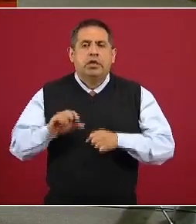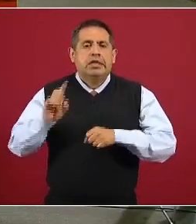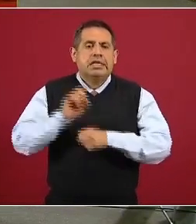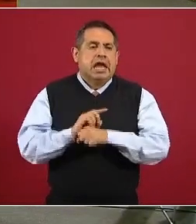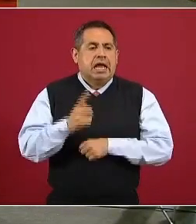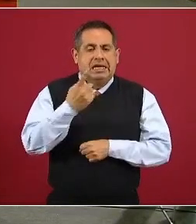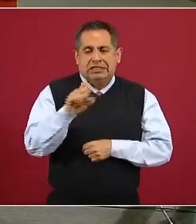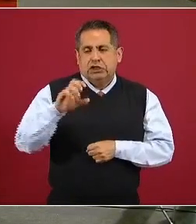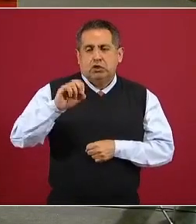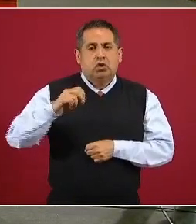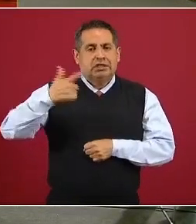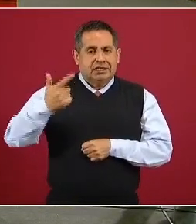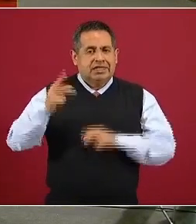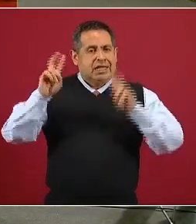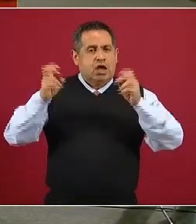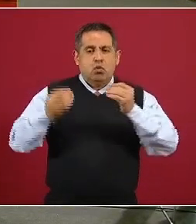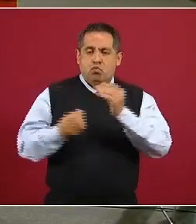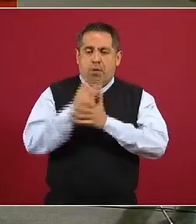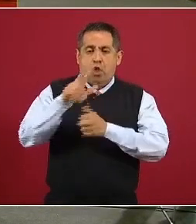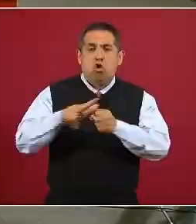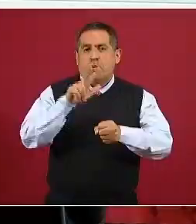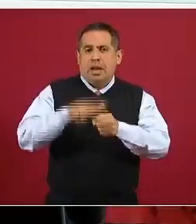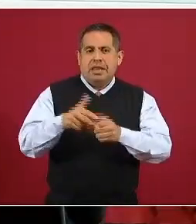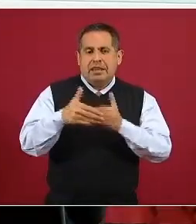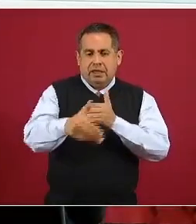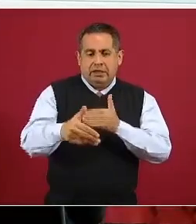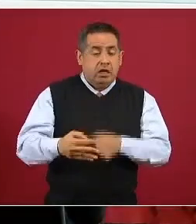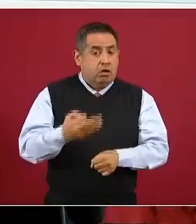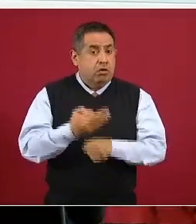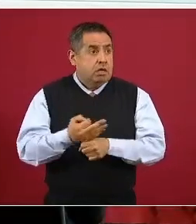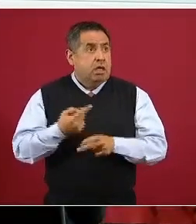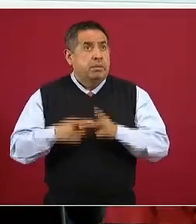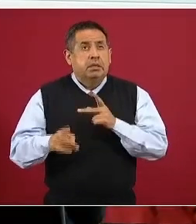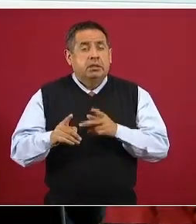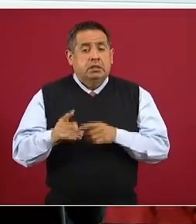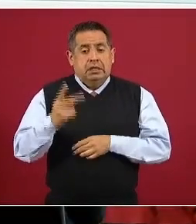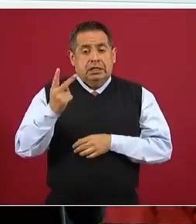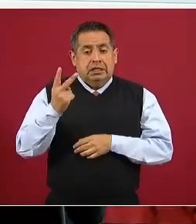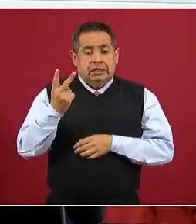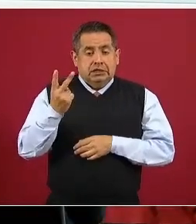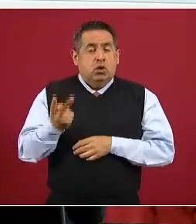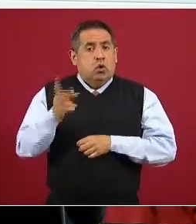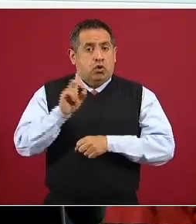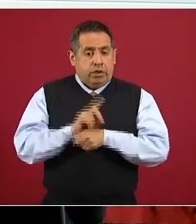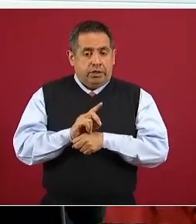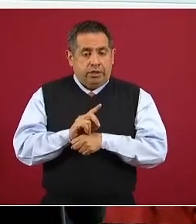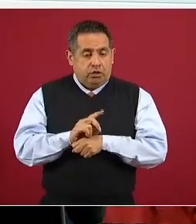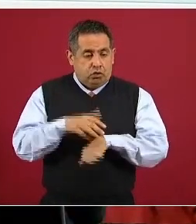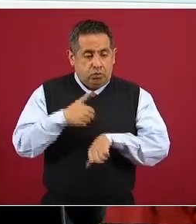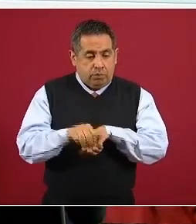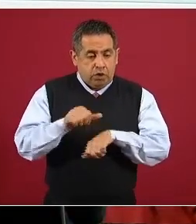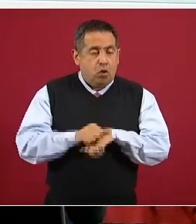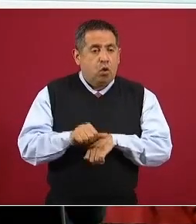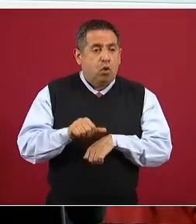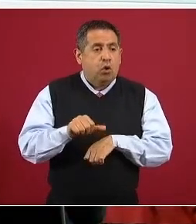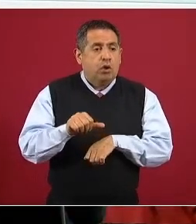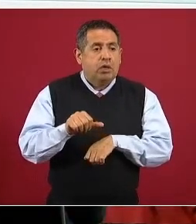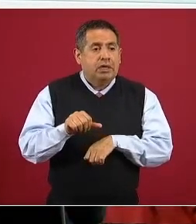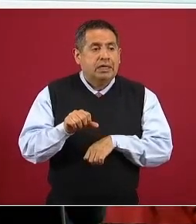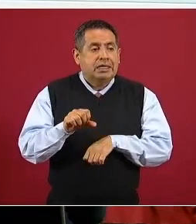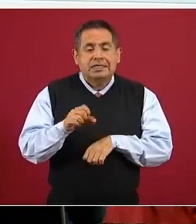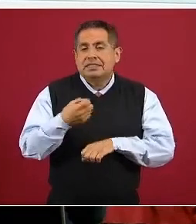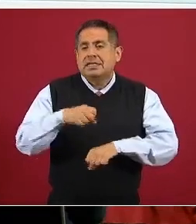107 de la nueva normalidad. De hecho, estamos dando inicio, ya estamos en el segundo día de la 16ª semana